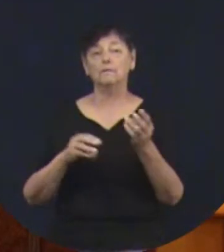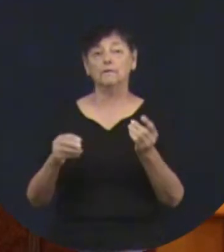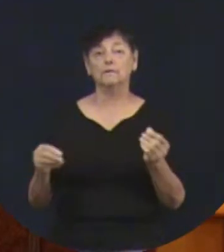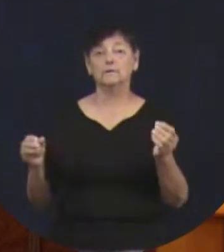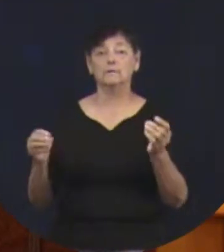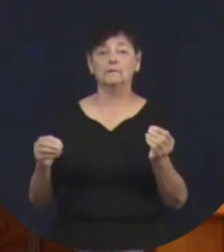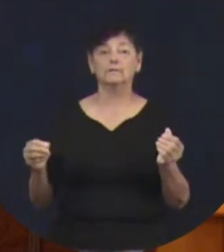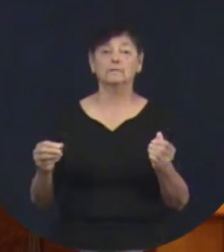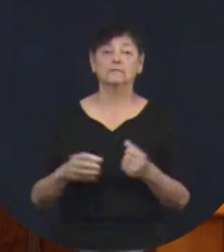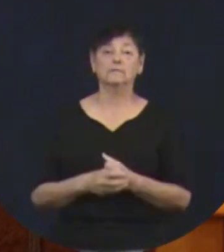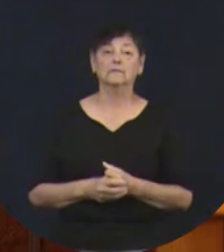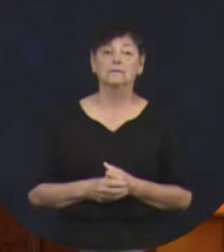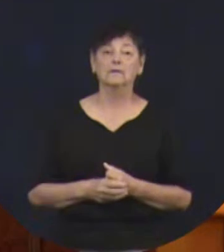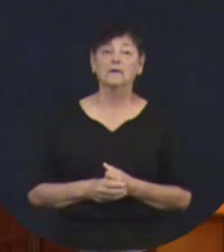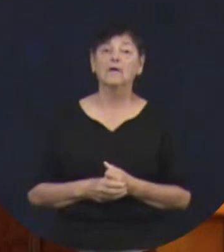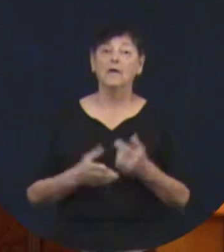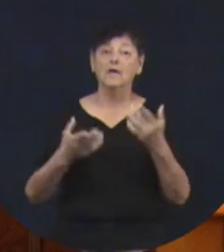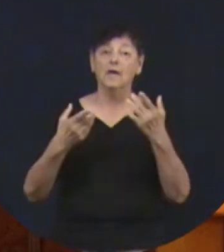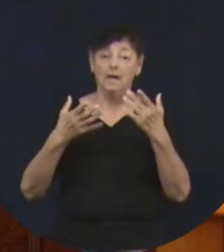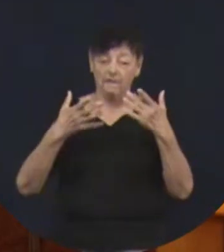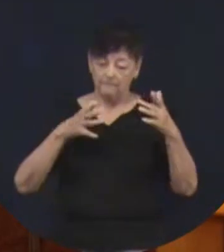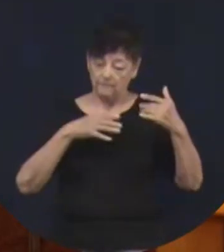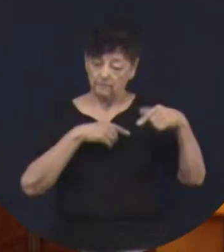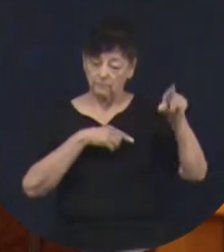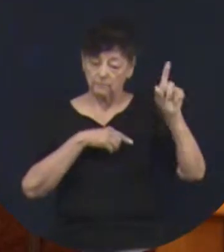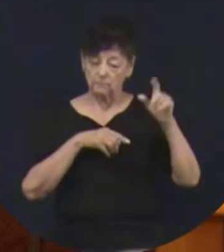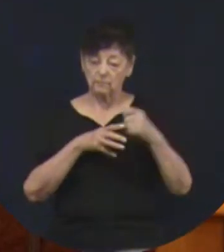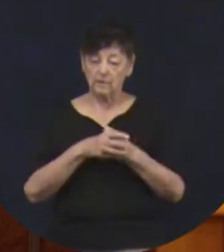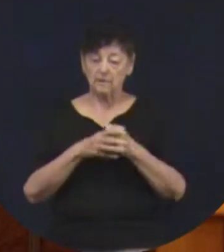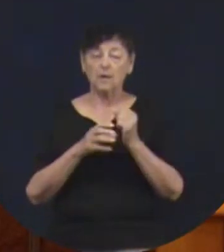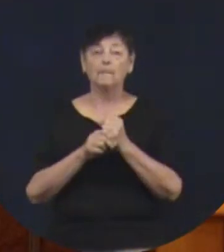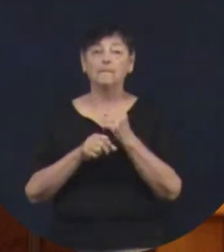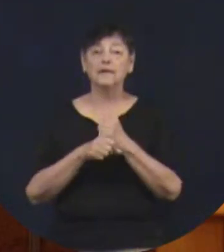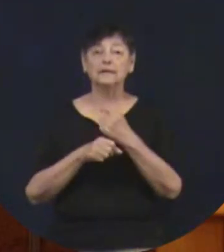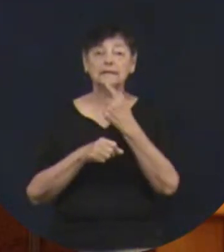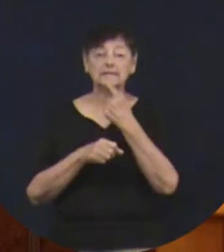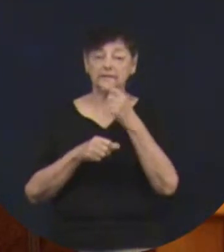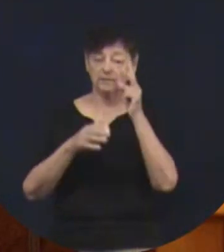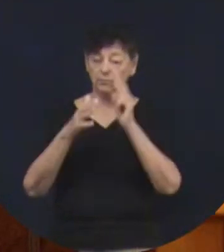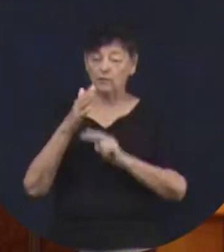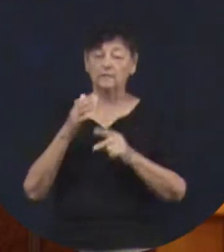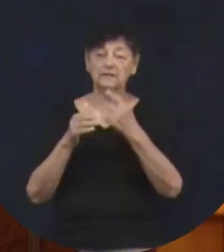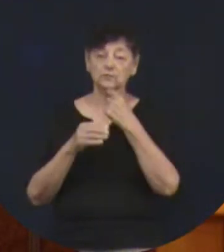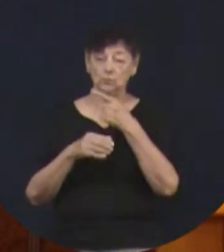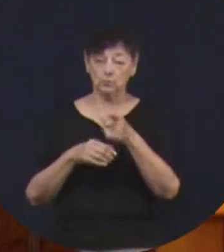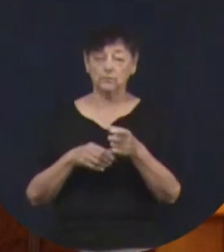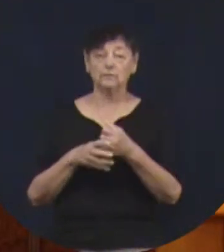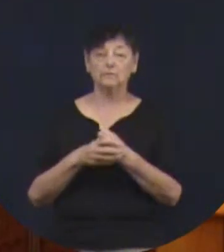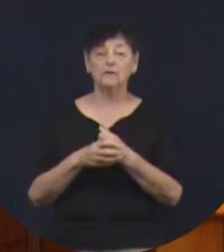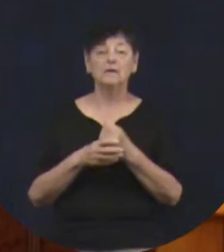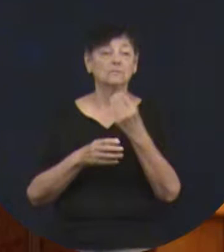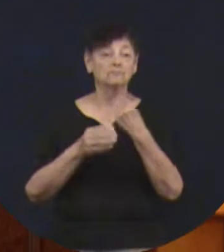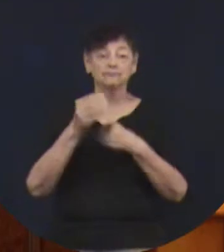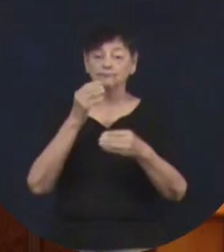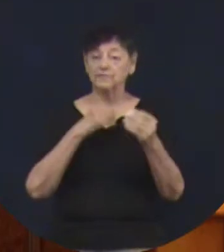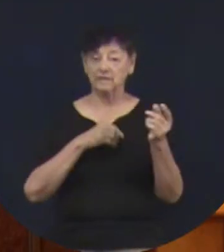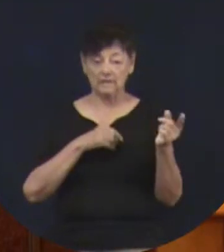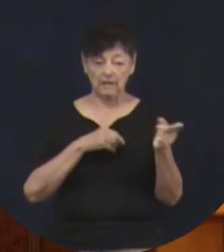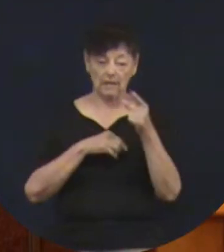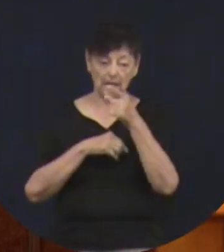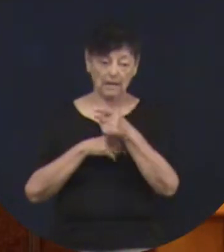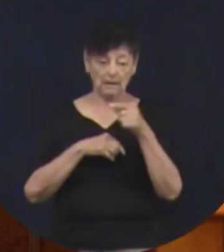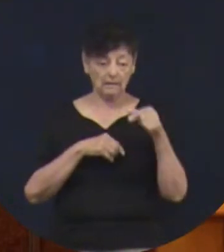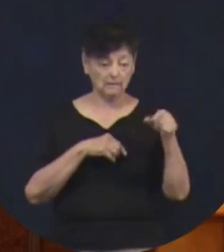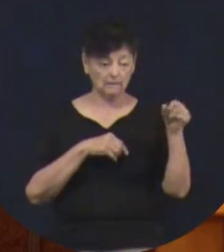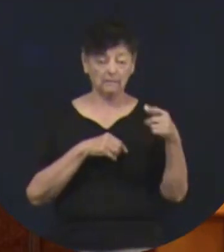tierra. Entonces ella se fue, hizo lo que el profeta le había dicho, y comieron él,